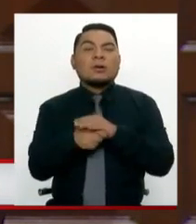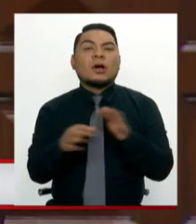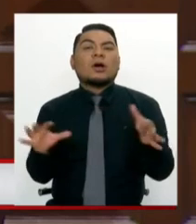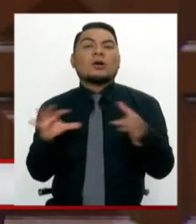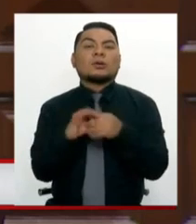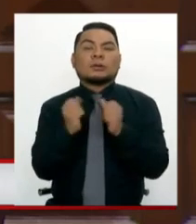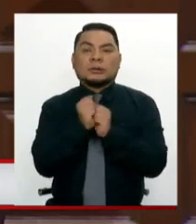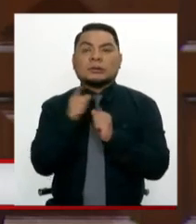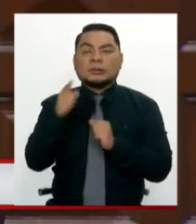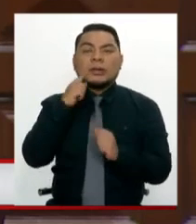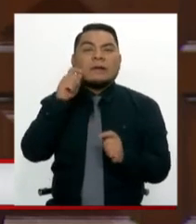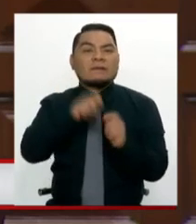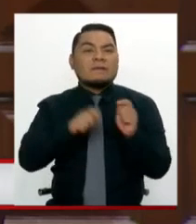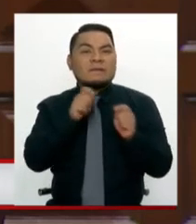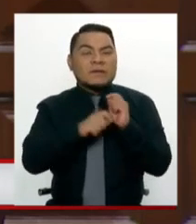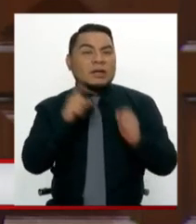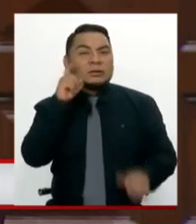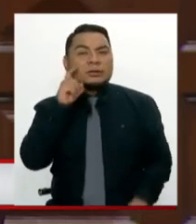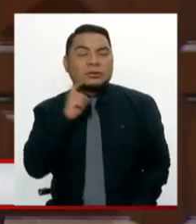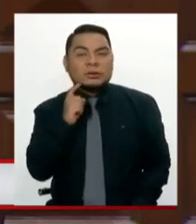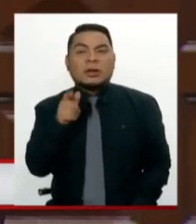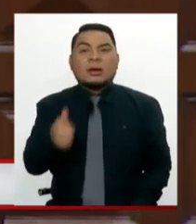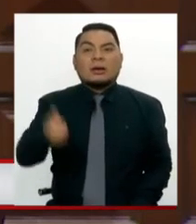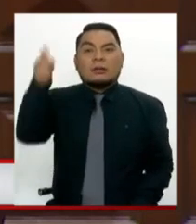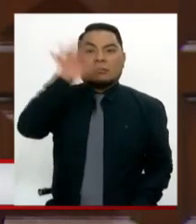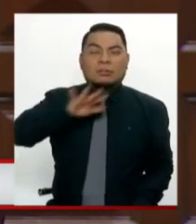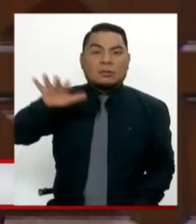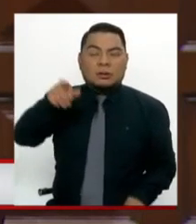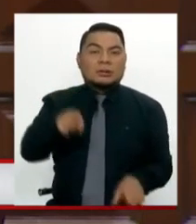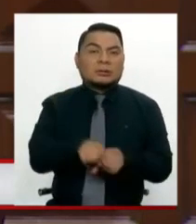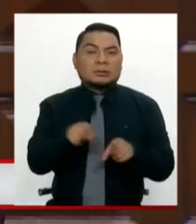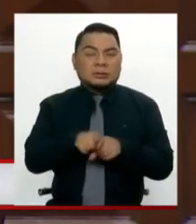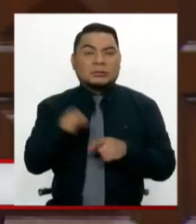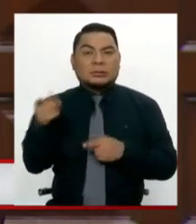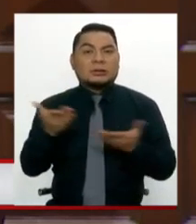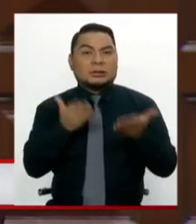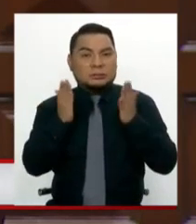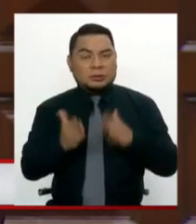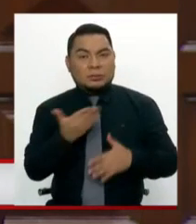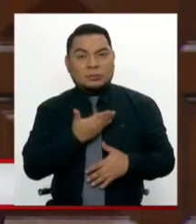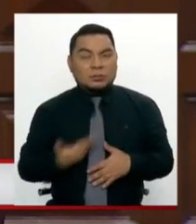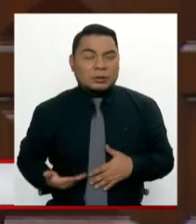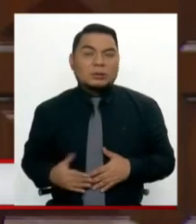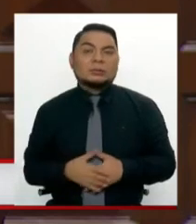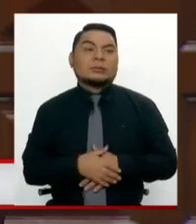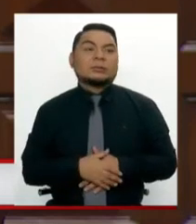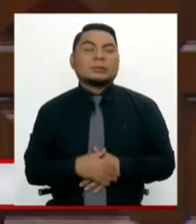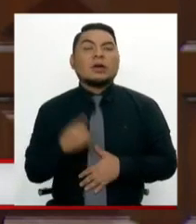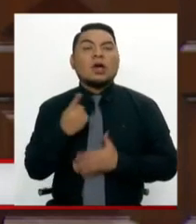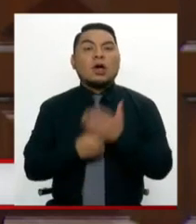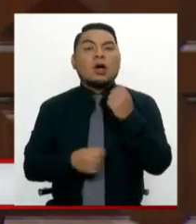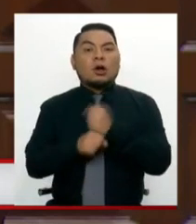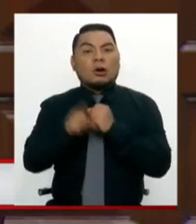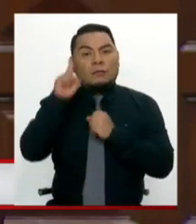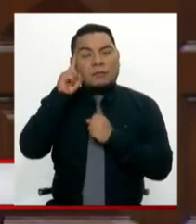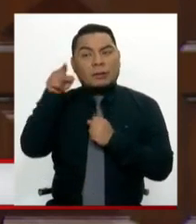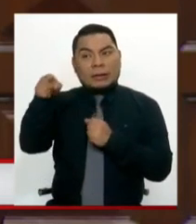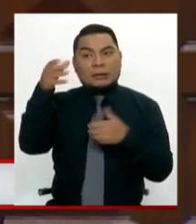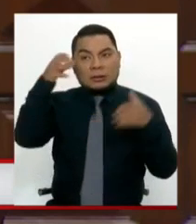asociada a la extorsión sexual por parte de funcionarios y servidores públicos. Confiamos en que este